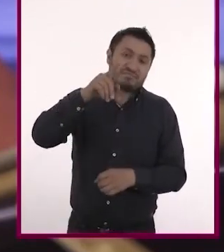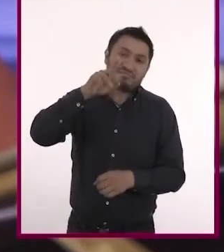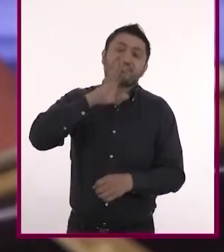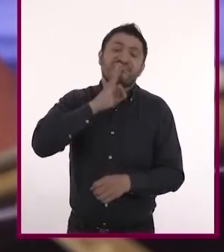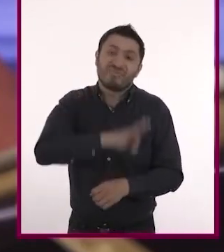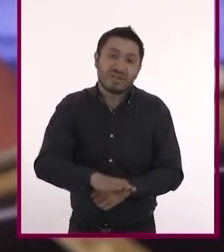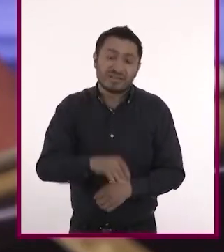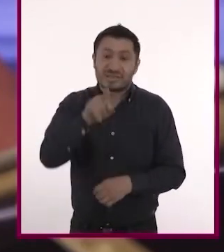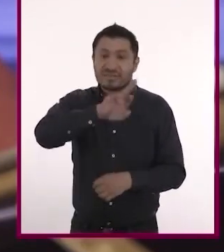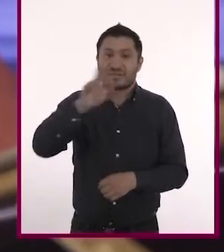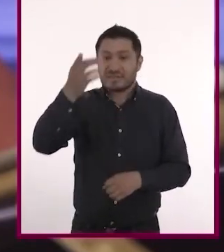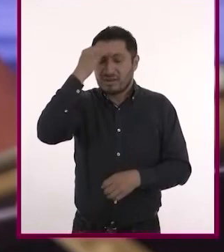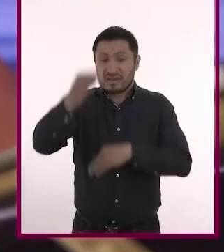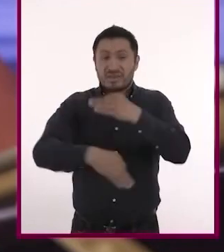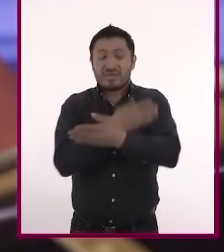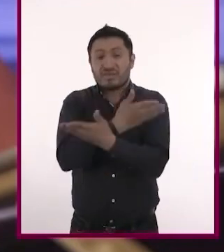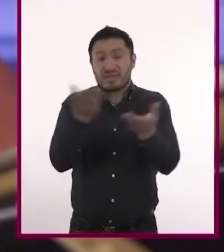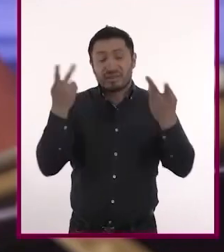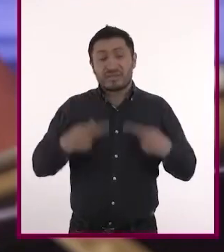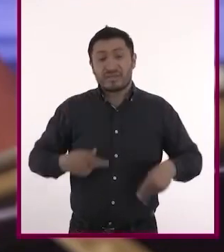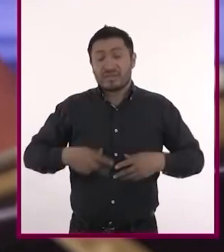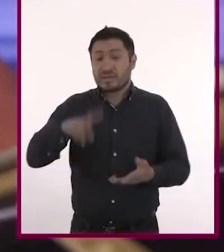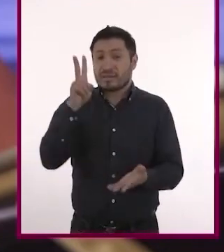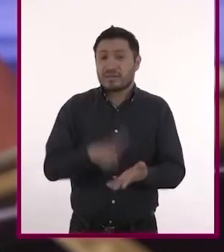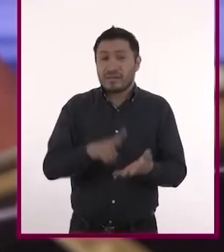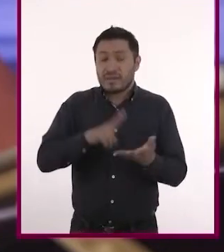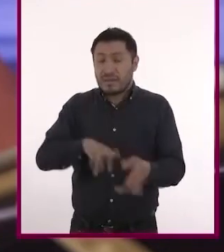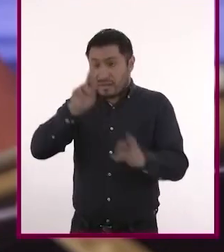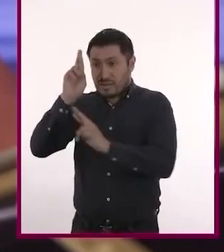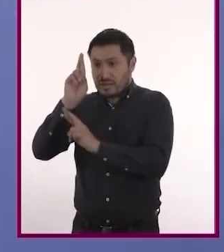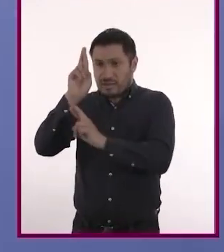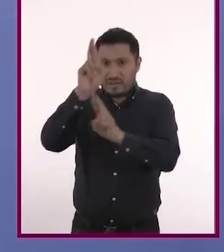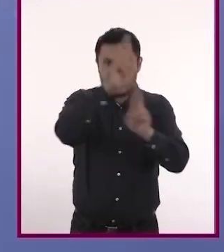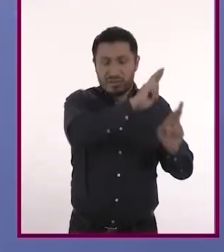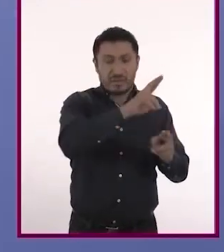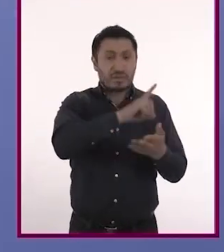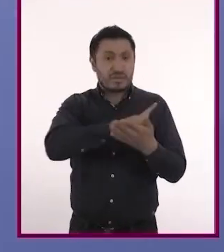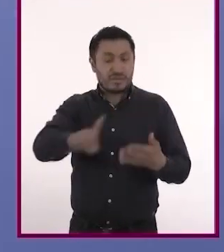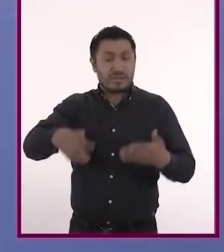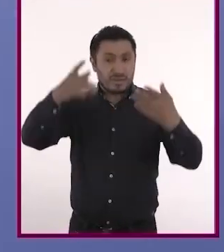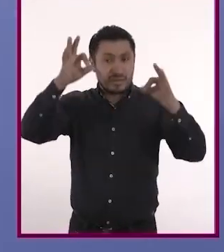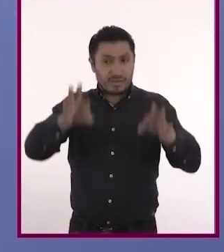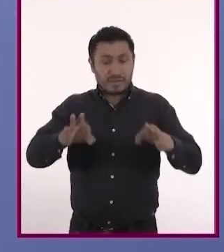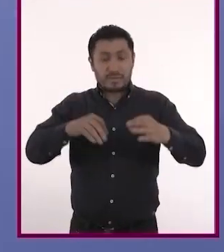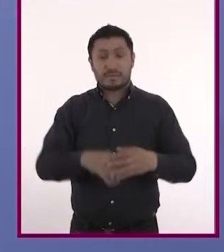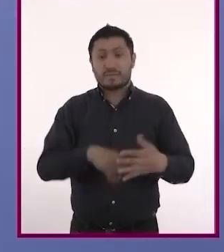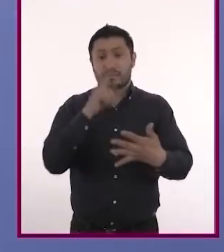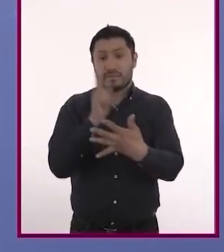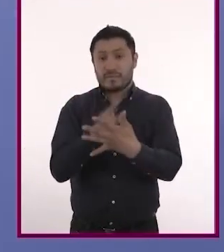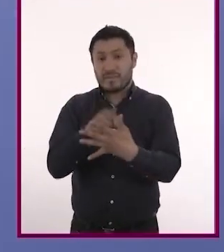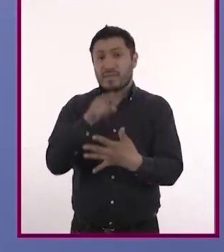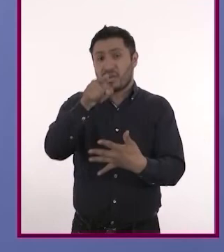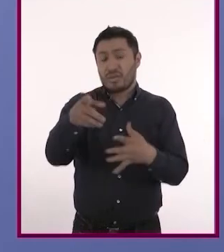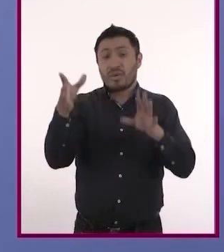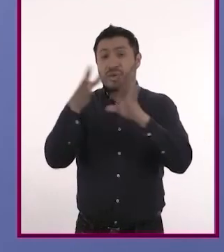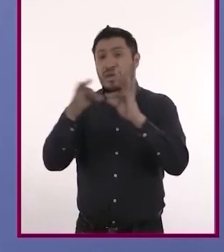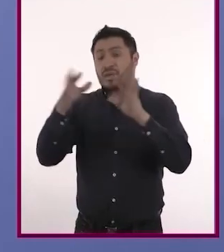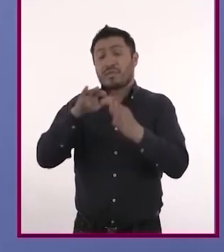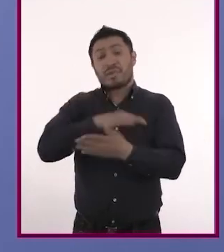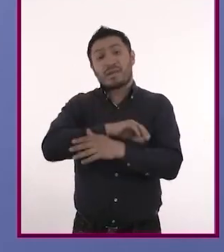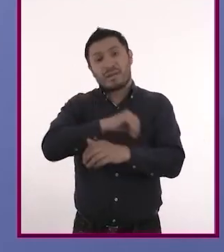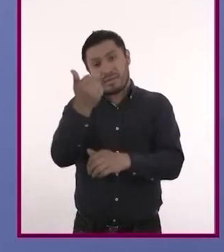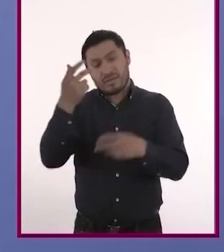todos y todas las personas como seres valiosos y dignos de respeto y derechos. 5. Sensibiliza a otras personas. Habla con